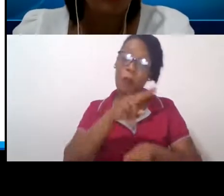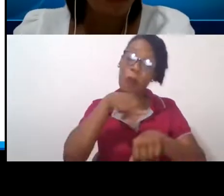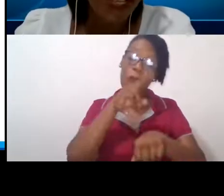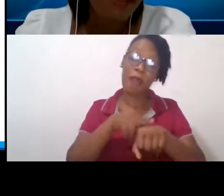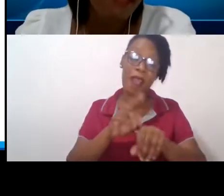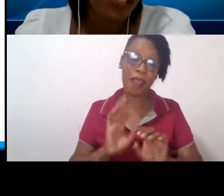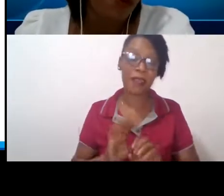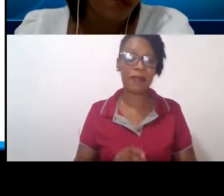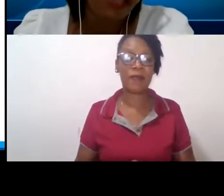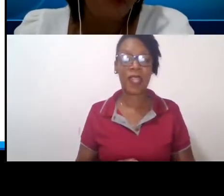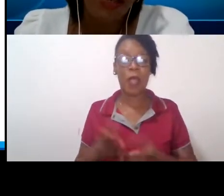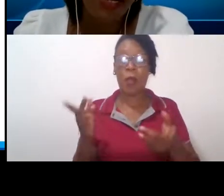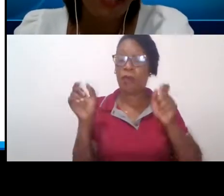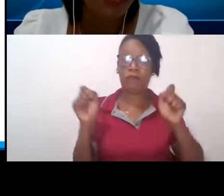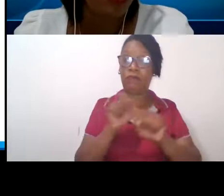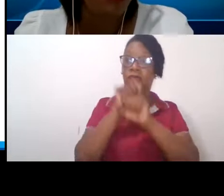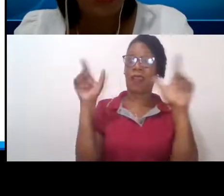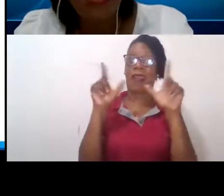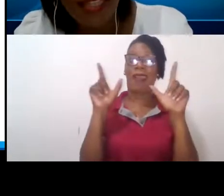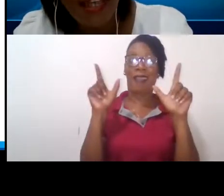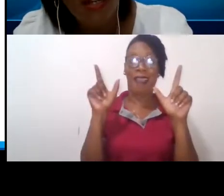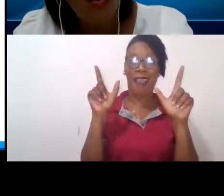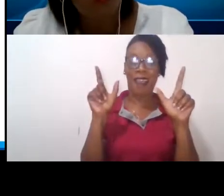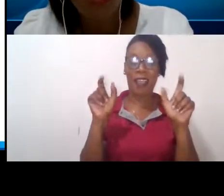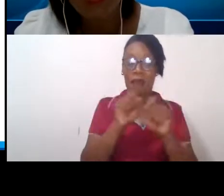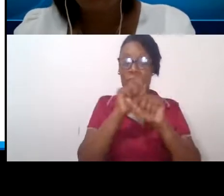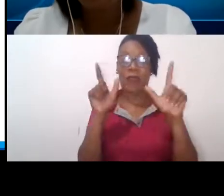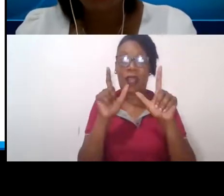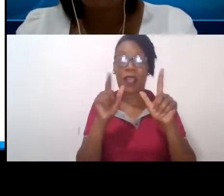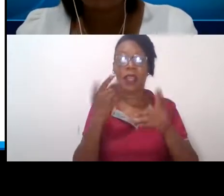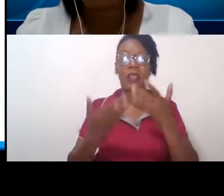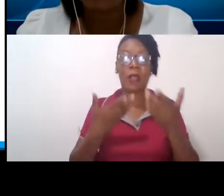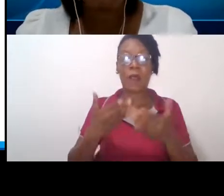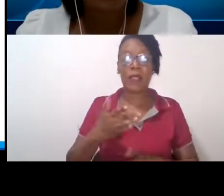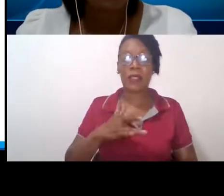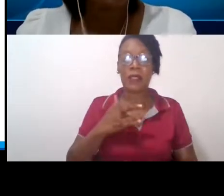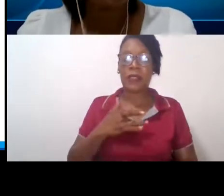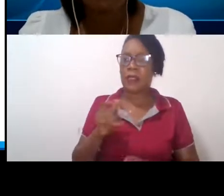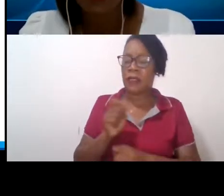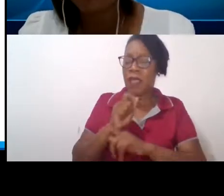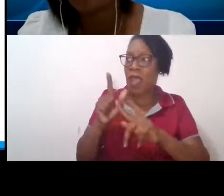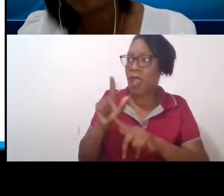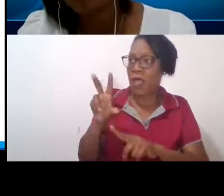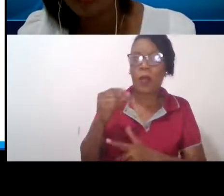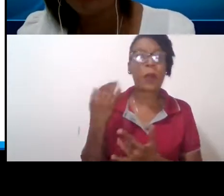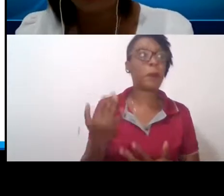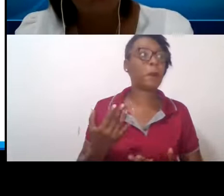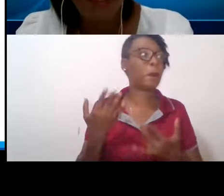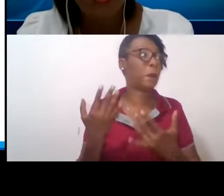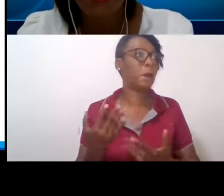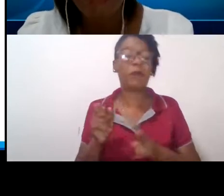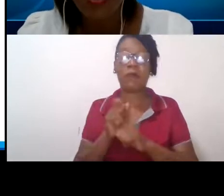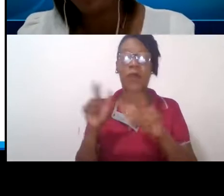También la sorpresa puede generarse como un malestar o un asombro ante algo inesperado, y eso puede generar la exploración.